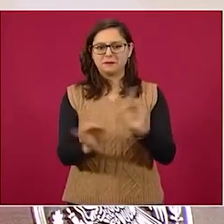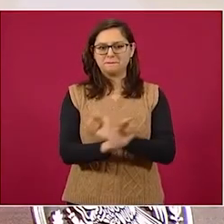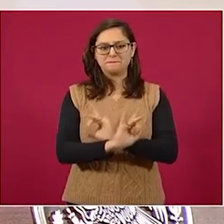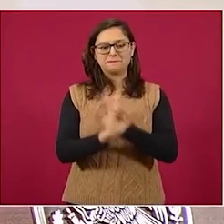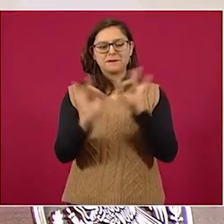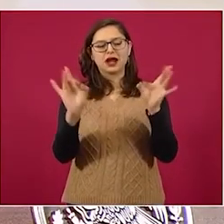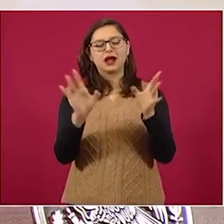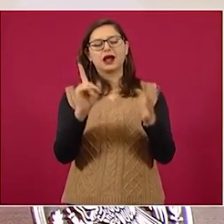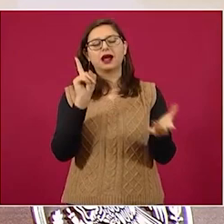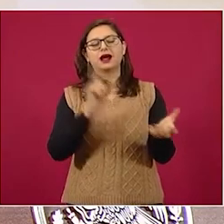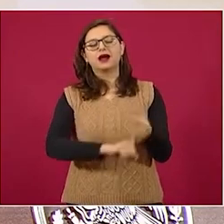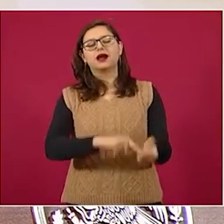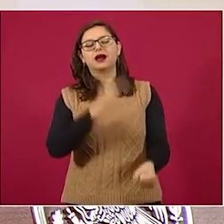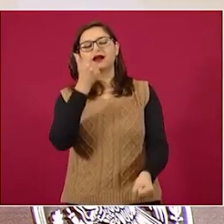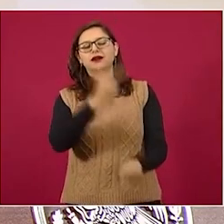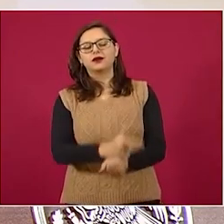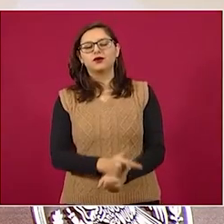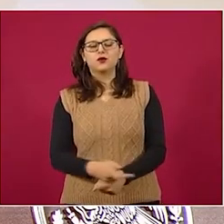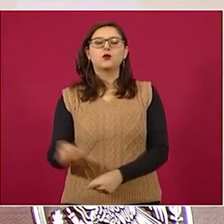o